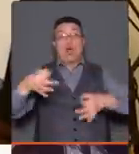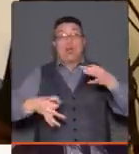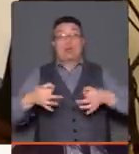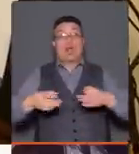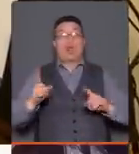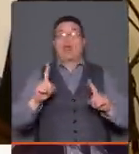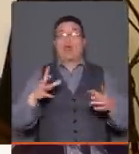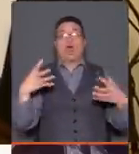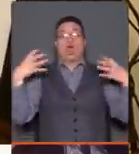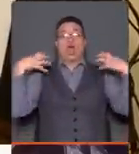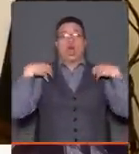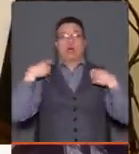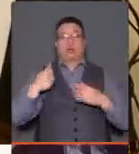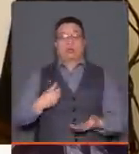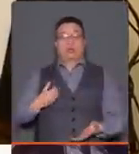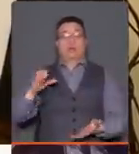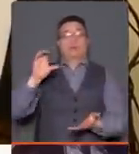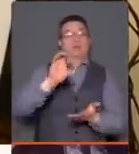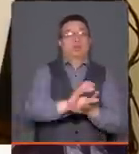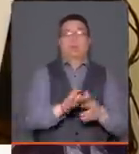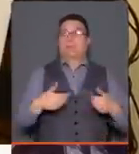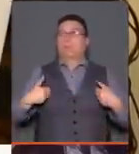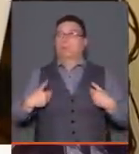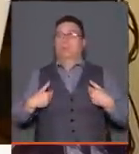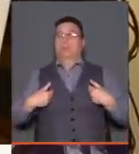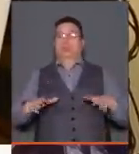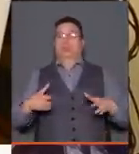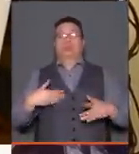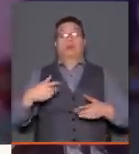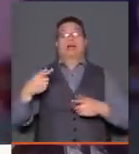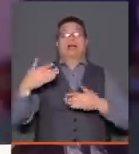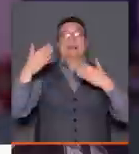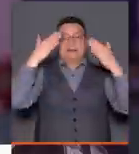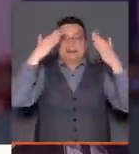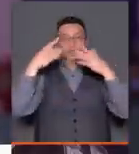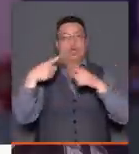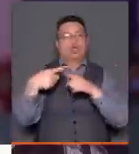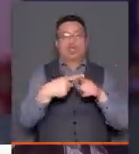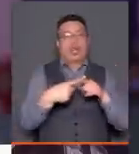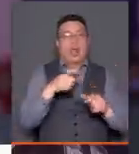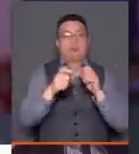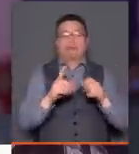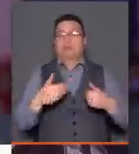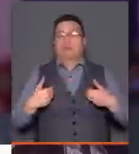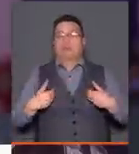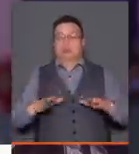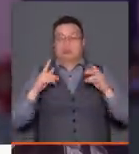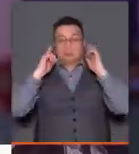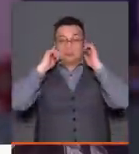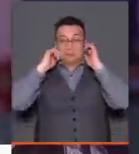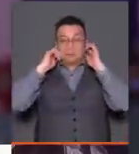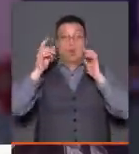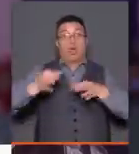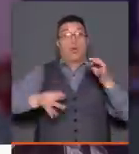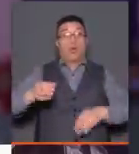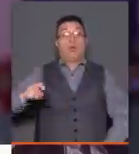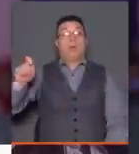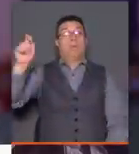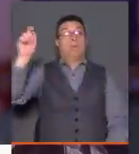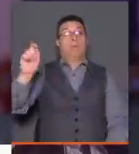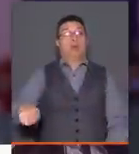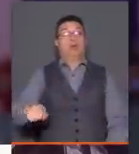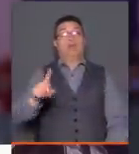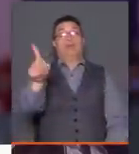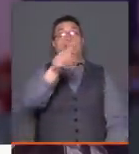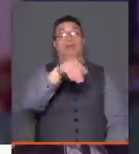una indemnización psicosocial digamos con las personas tocan el martillo el juez y listo se van todos para la